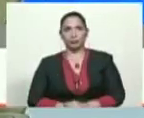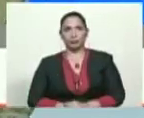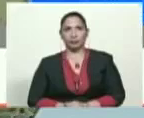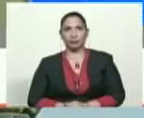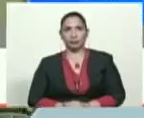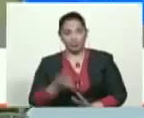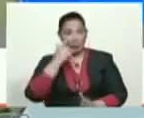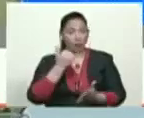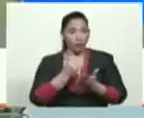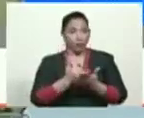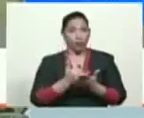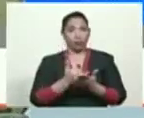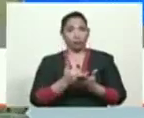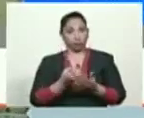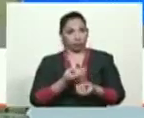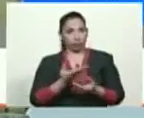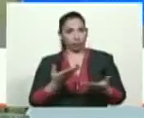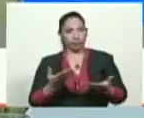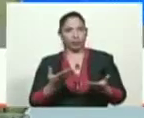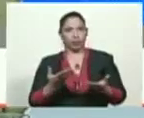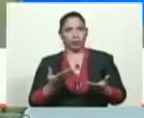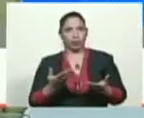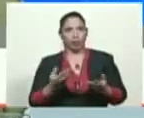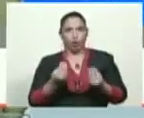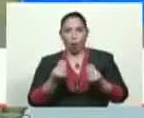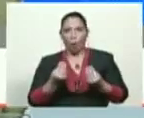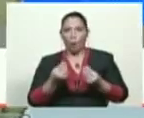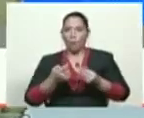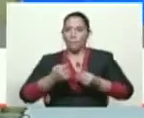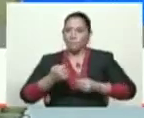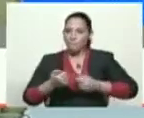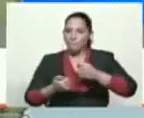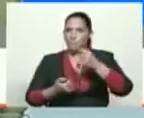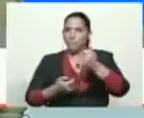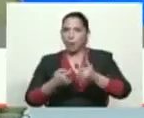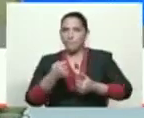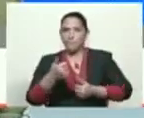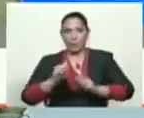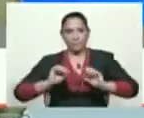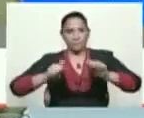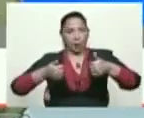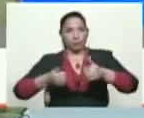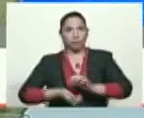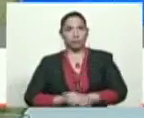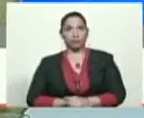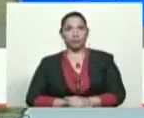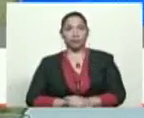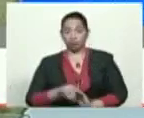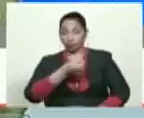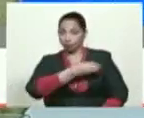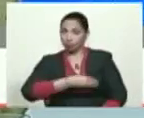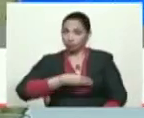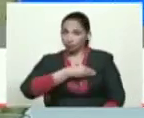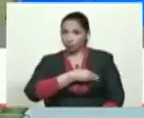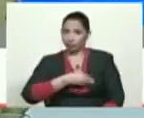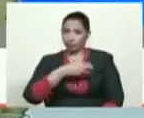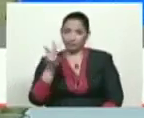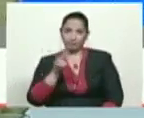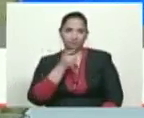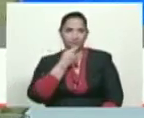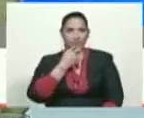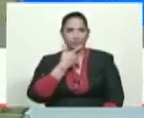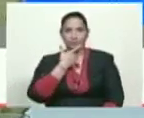fíjense ustedes el impacto que va teniendo poco a poco y está arrancando hoy esta misión venezuela